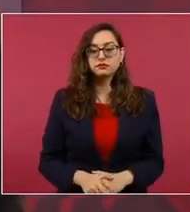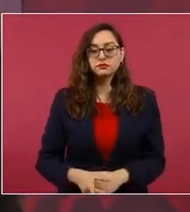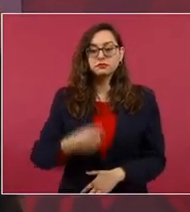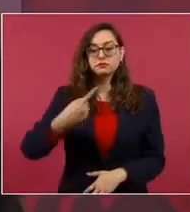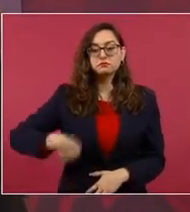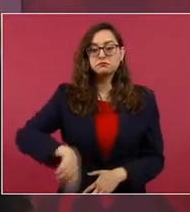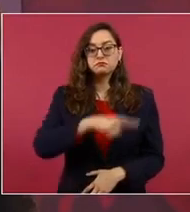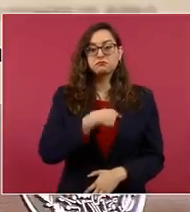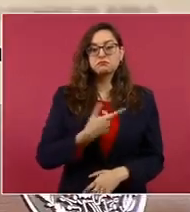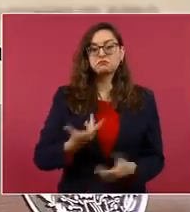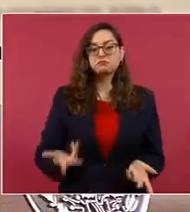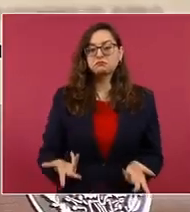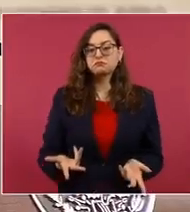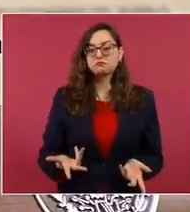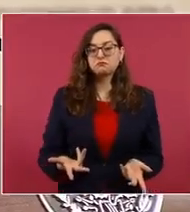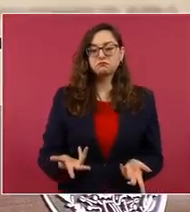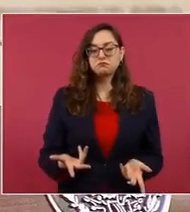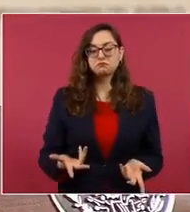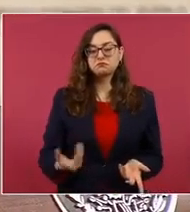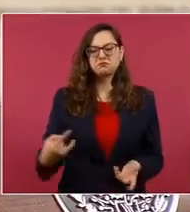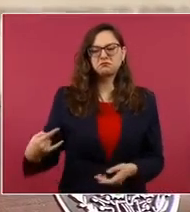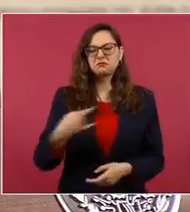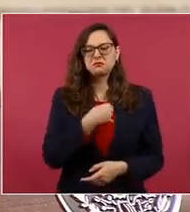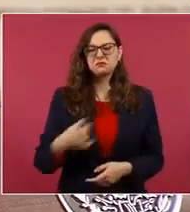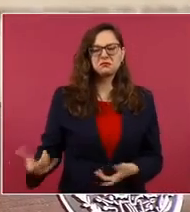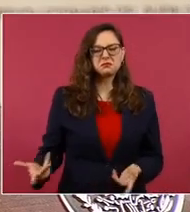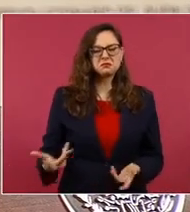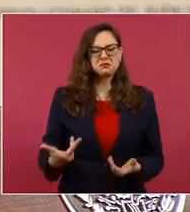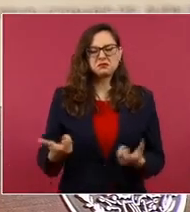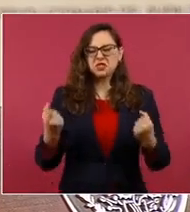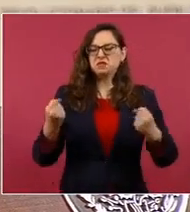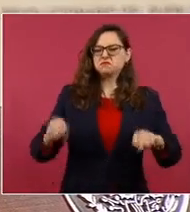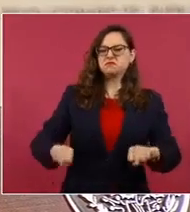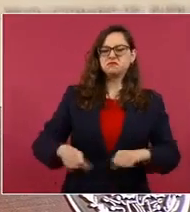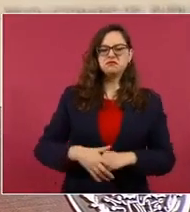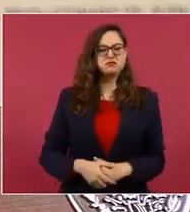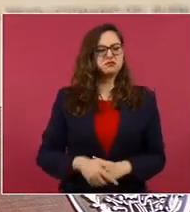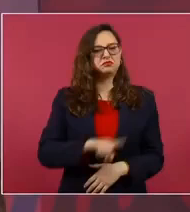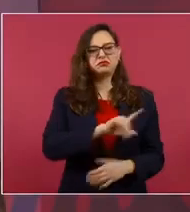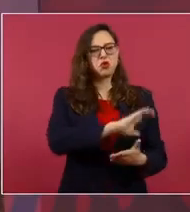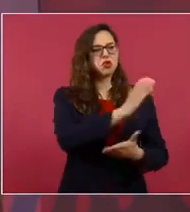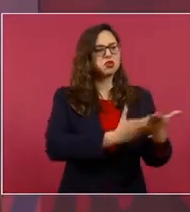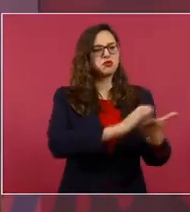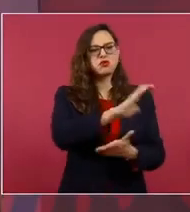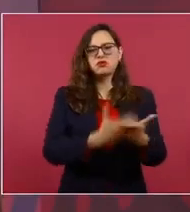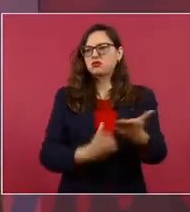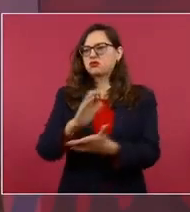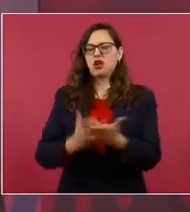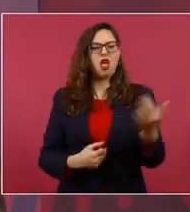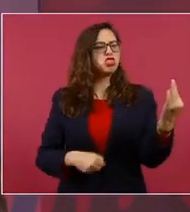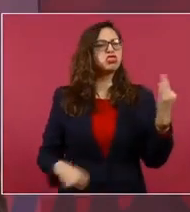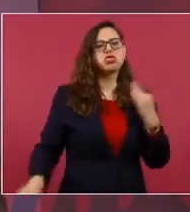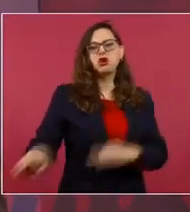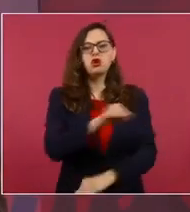arbitrarios, pues si hubiésemos cancelado todos los convenios o los contratos que hicieron